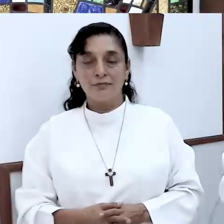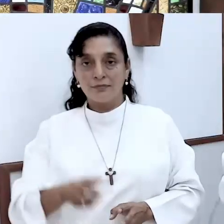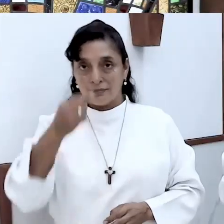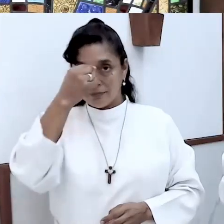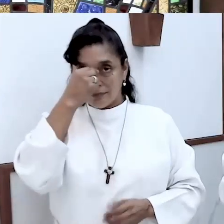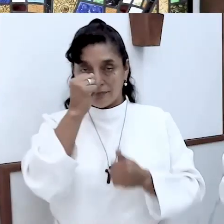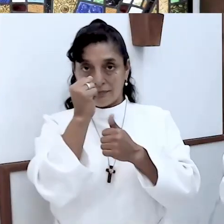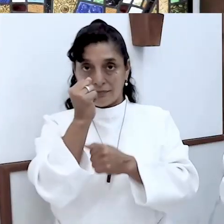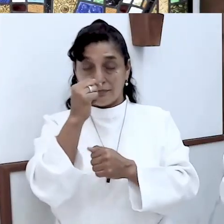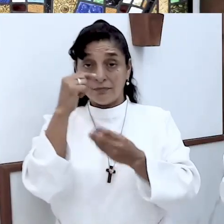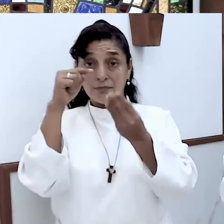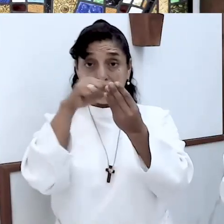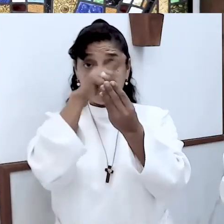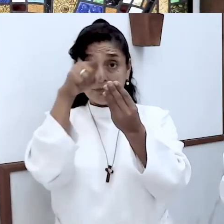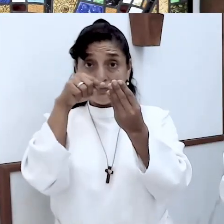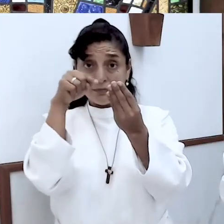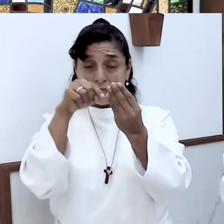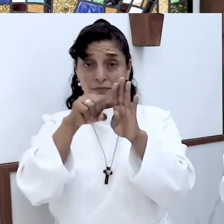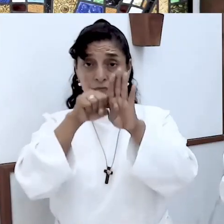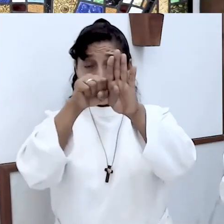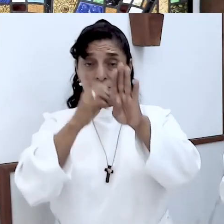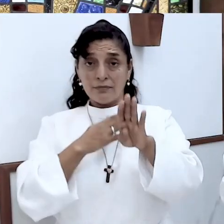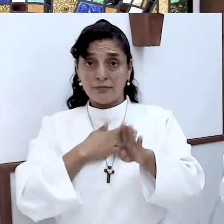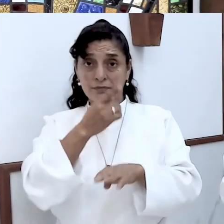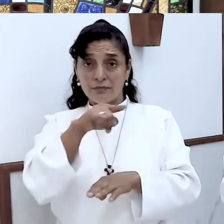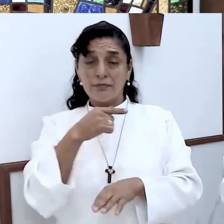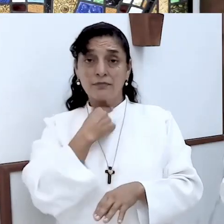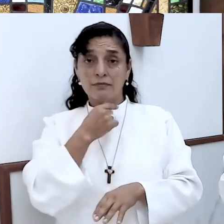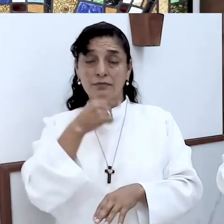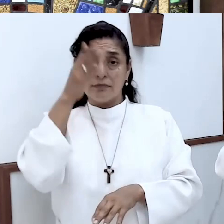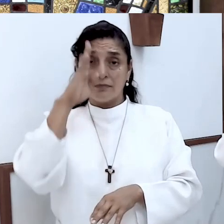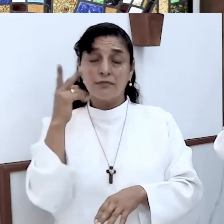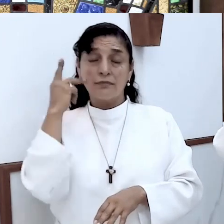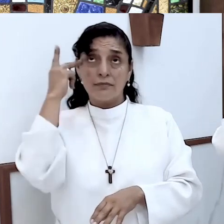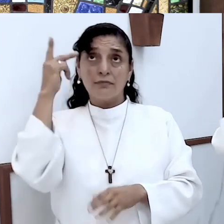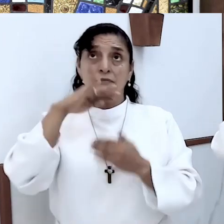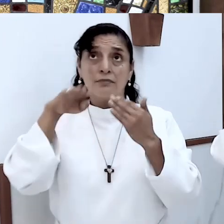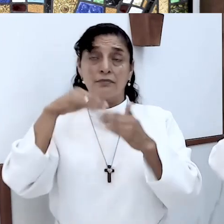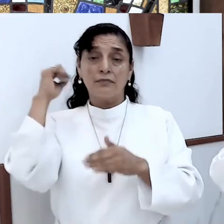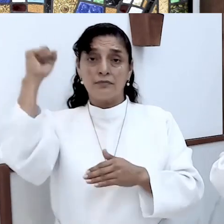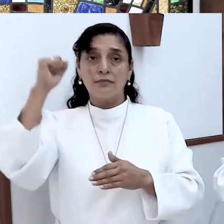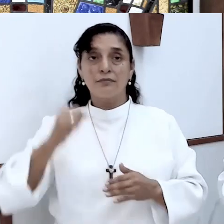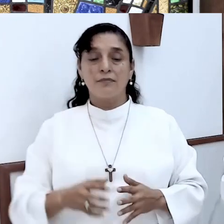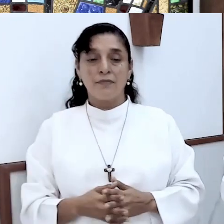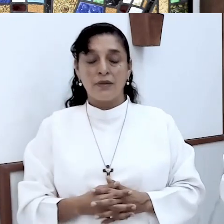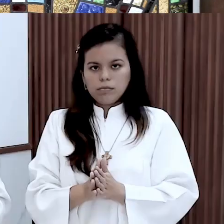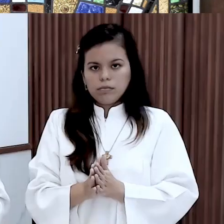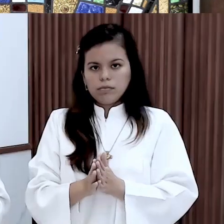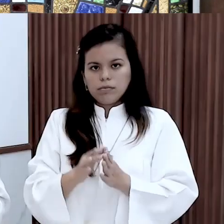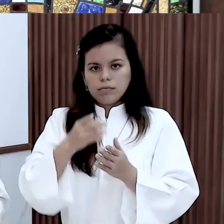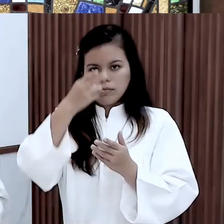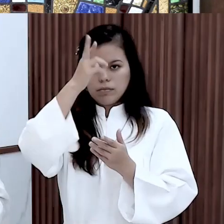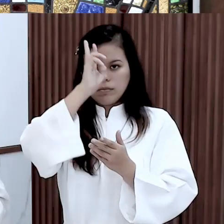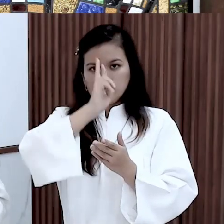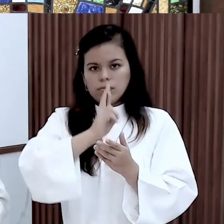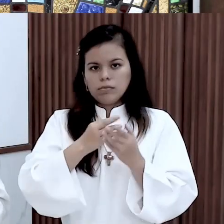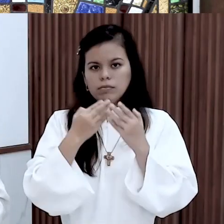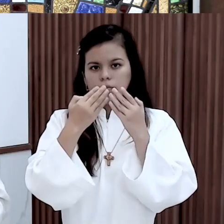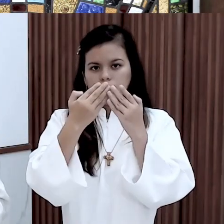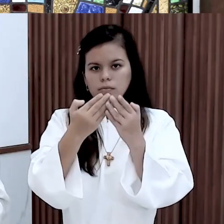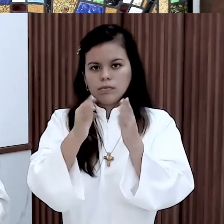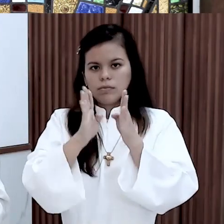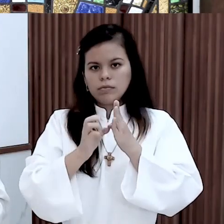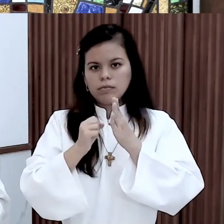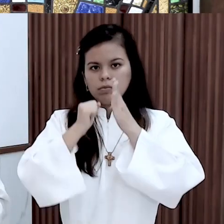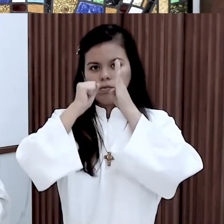Oren, hermanos, para que ese sacrificio mío y de ustedes sea agradable a Dios Padre Todopoderoso. Que el Señor reciba